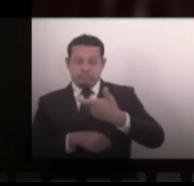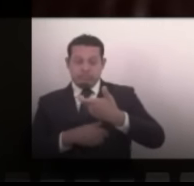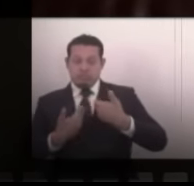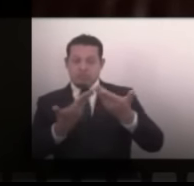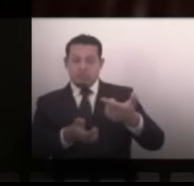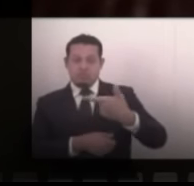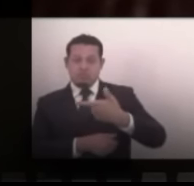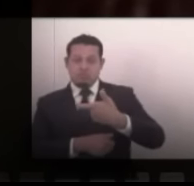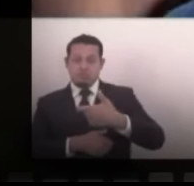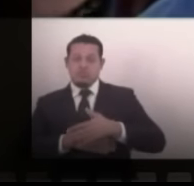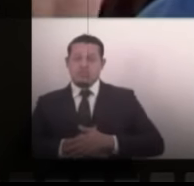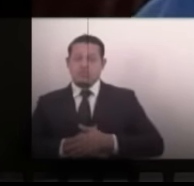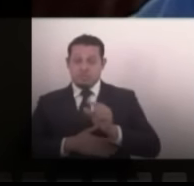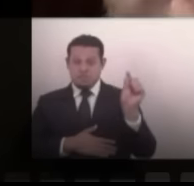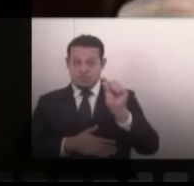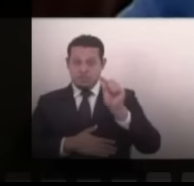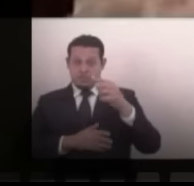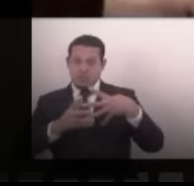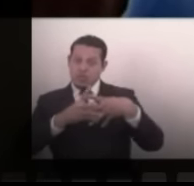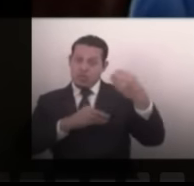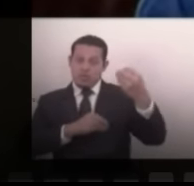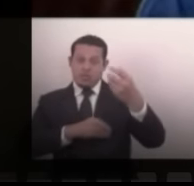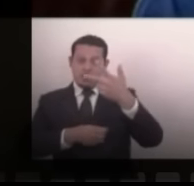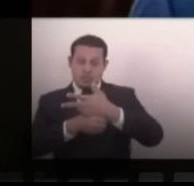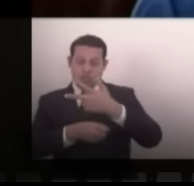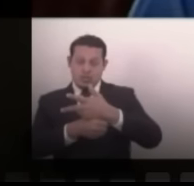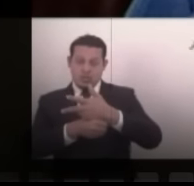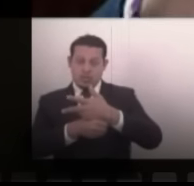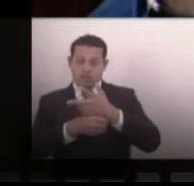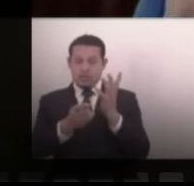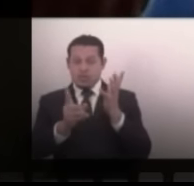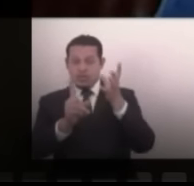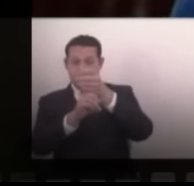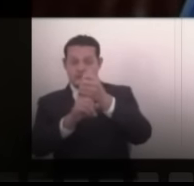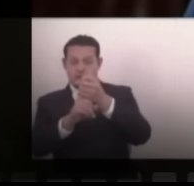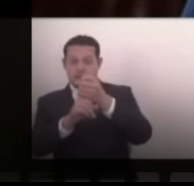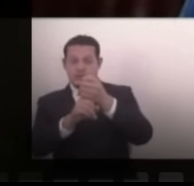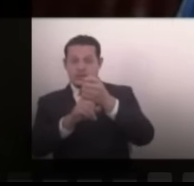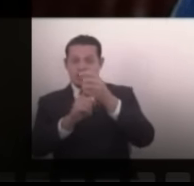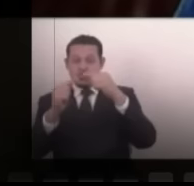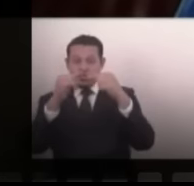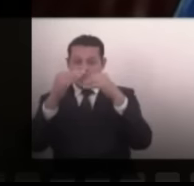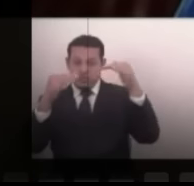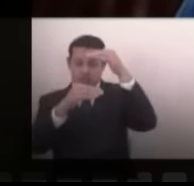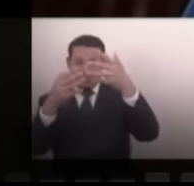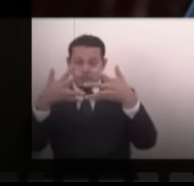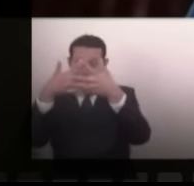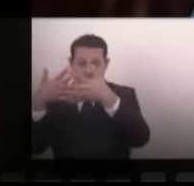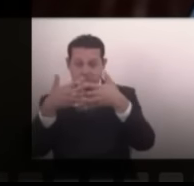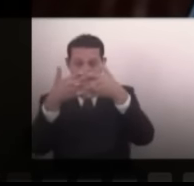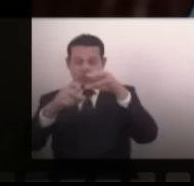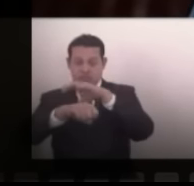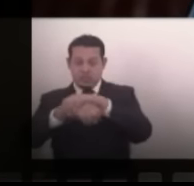armado y permitieron que escapara por Guatemala terminó en México y allá lo capturaron autoridades de Estados